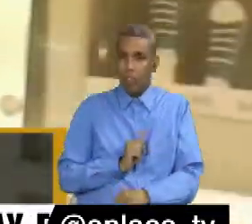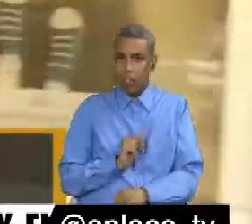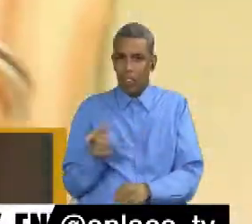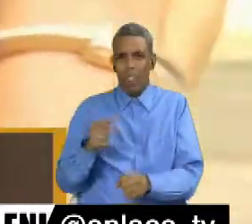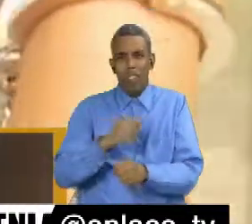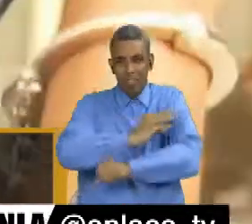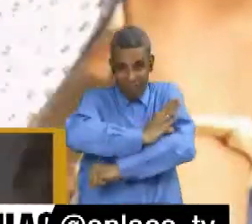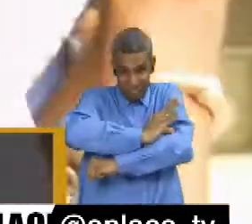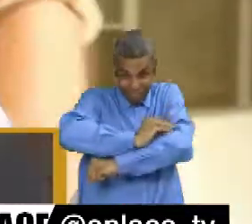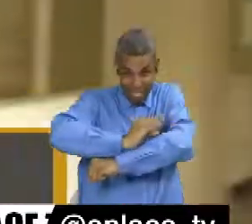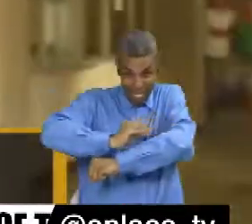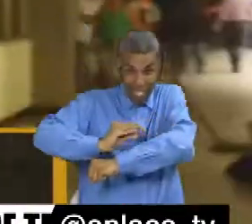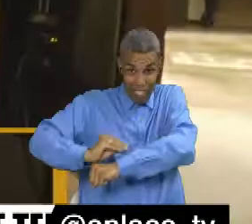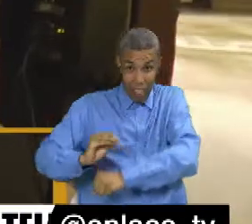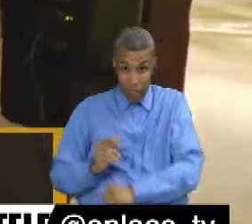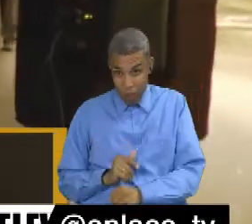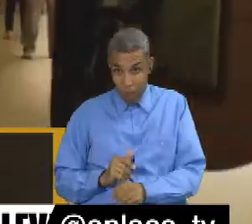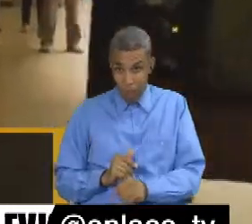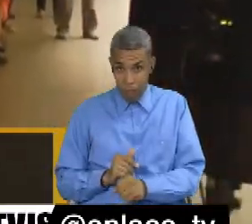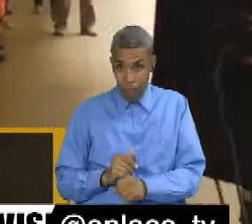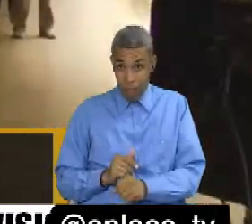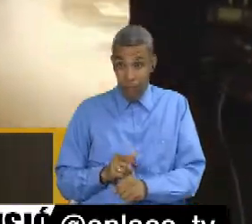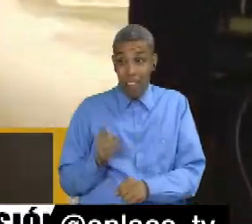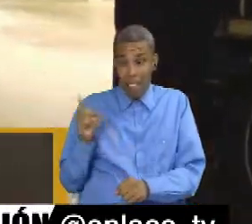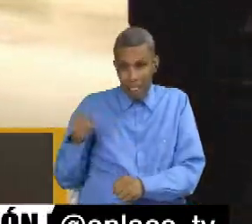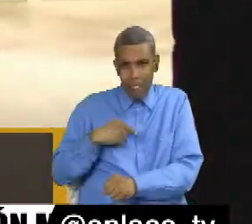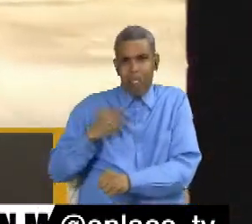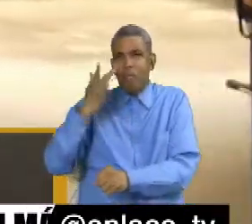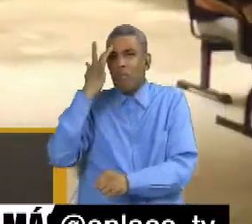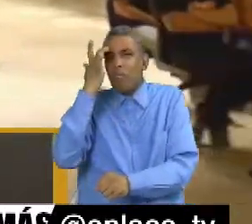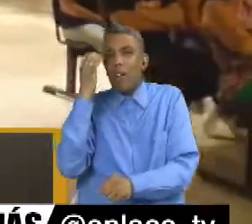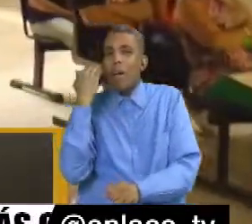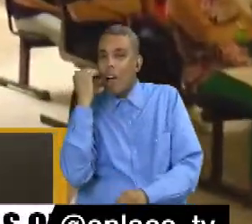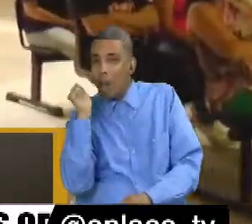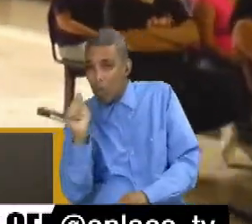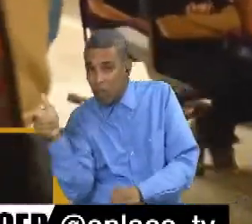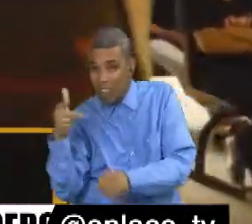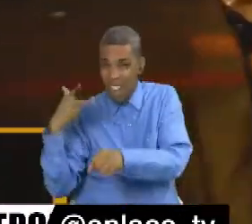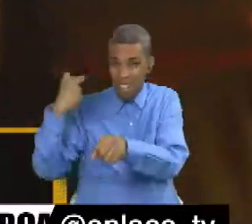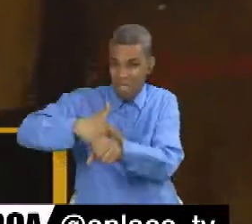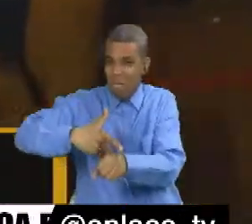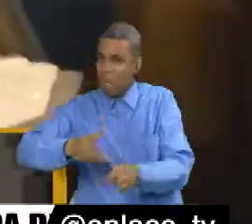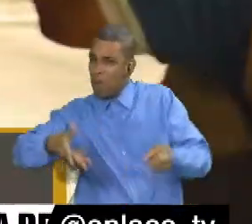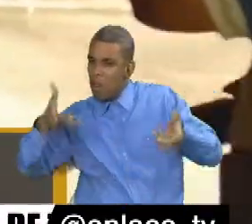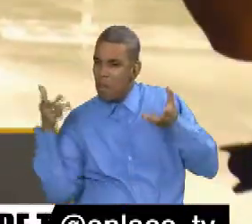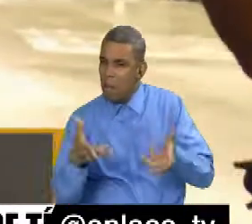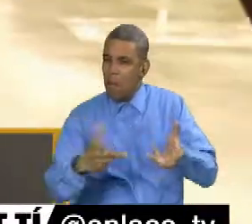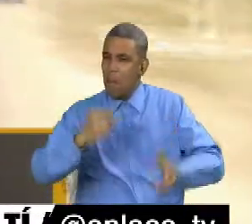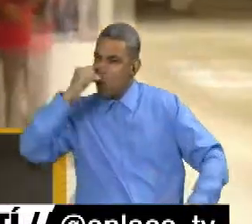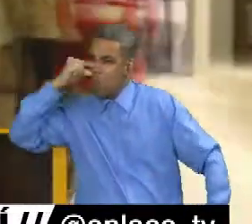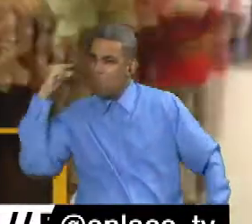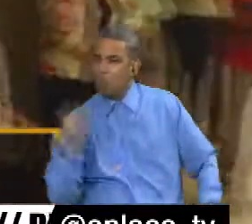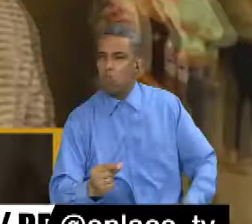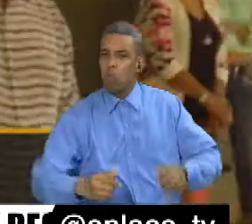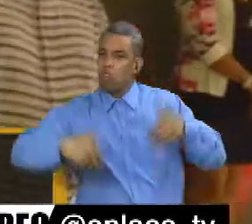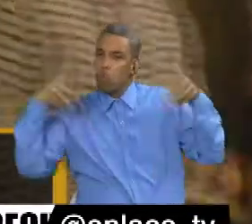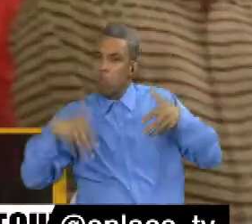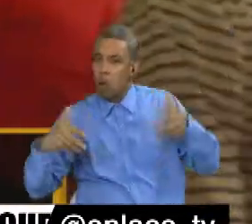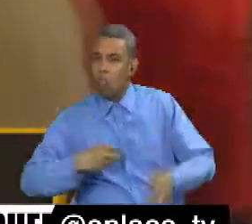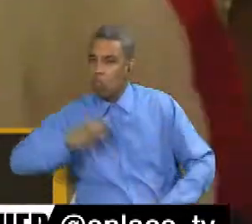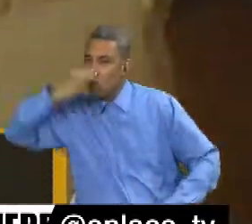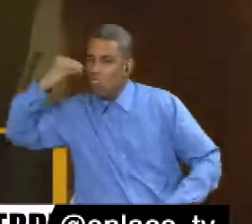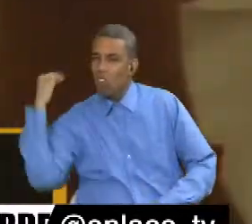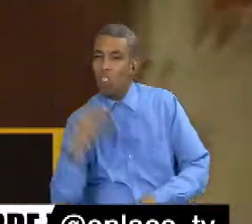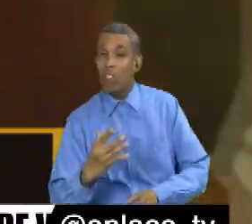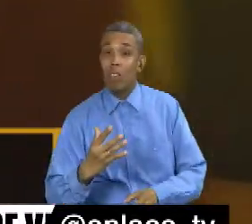fuera su compañera sentimental por agresión física de manera consecutiva, verbal y psicológica. Según las investigaciones,